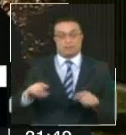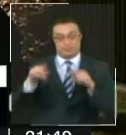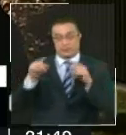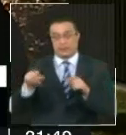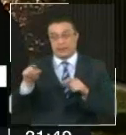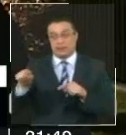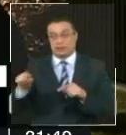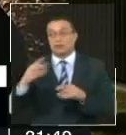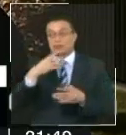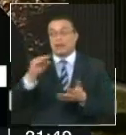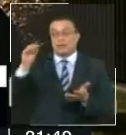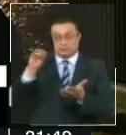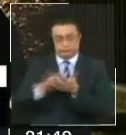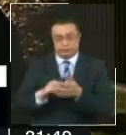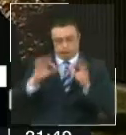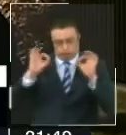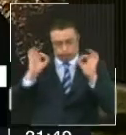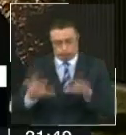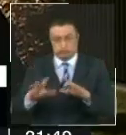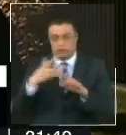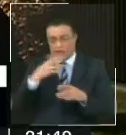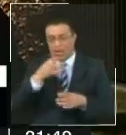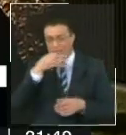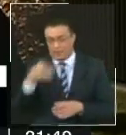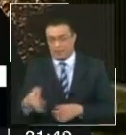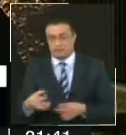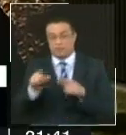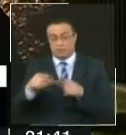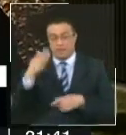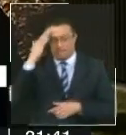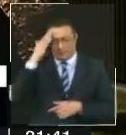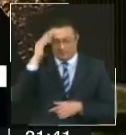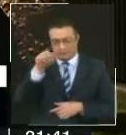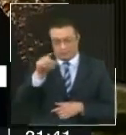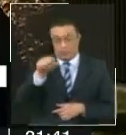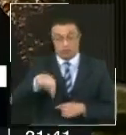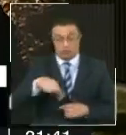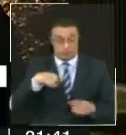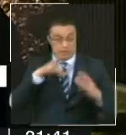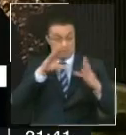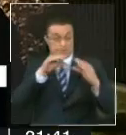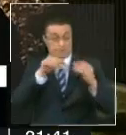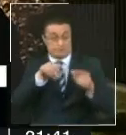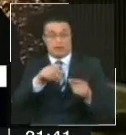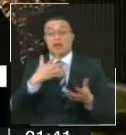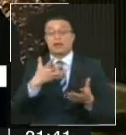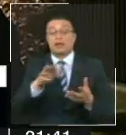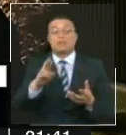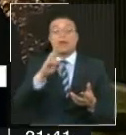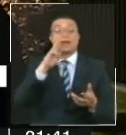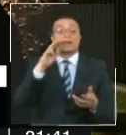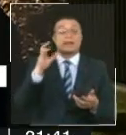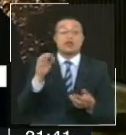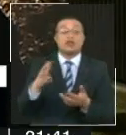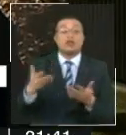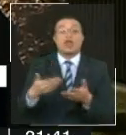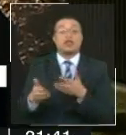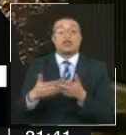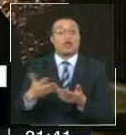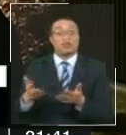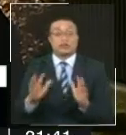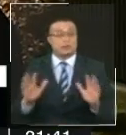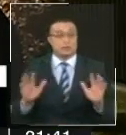esto quedó expresamente sentado es decir piense que lo que nosotros estamos discutiendo aquí es la naturaleza del río y por lo tanto